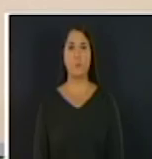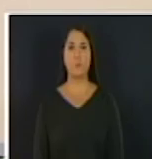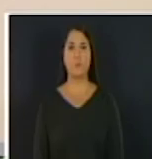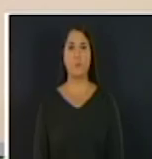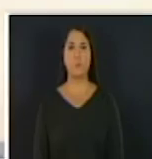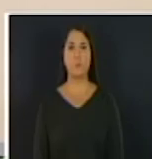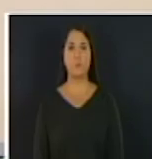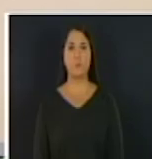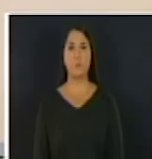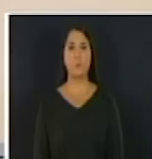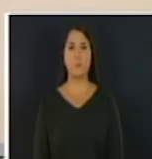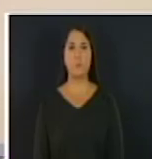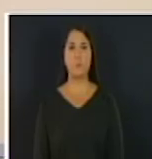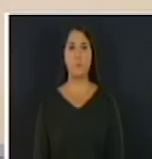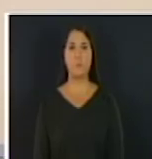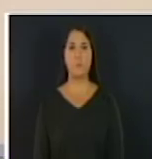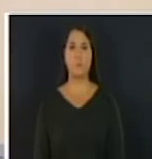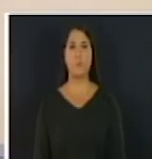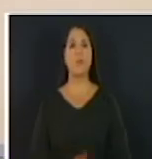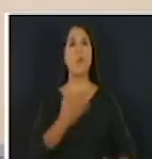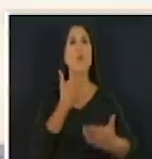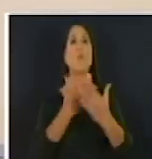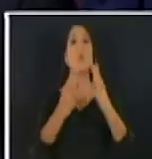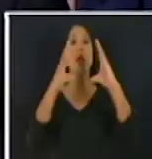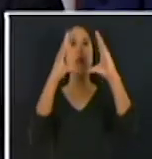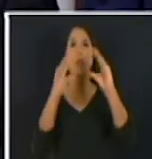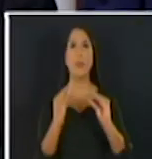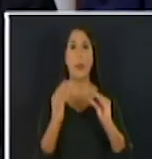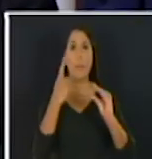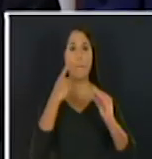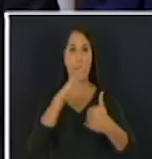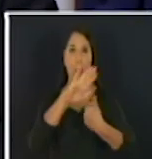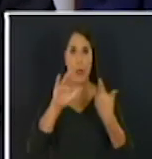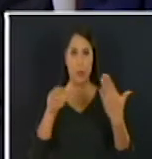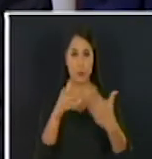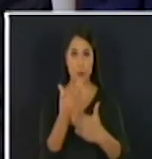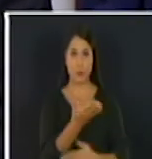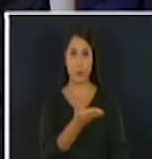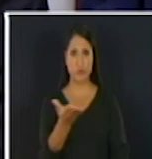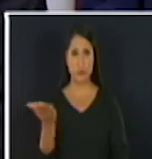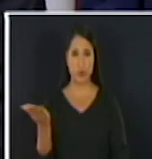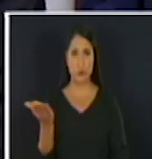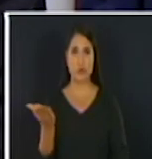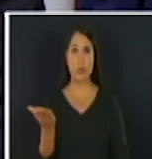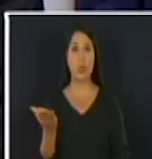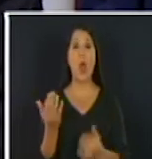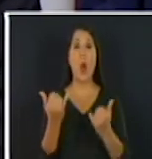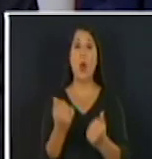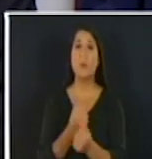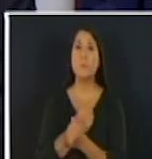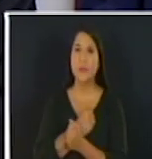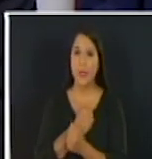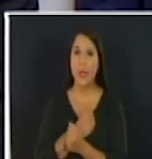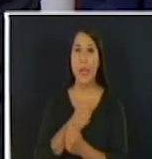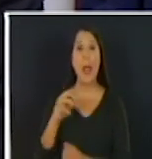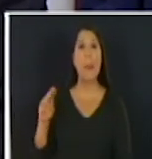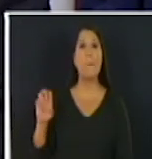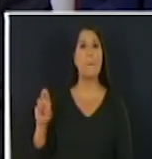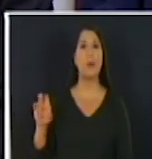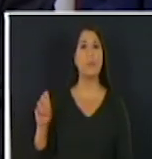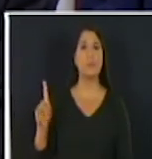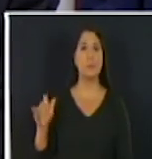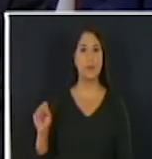al presidente del guillermo solís por evadir y referirse en su informe ante el congreso al sonado caso de corrupción conocido como